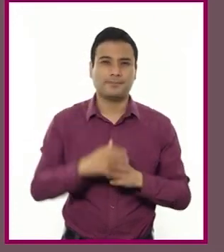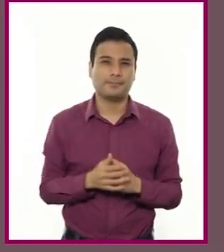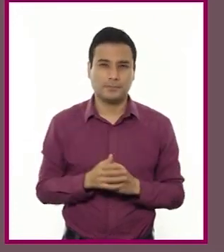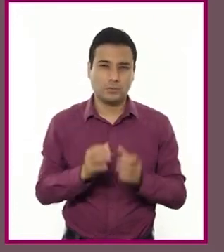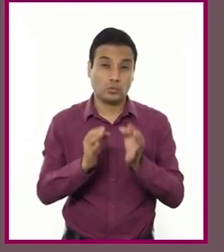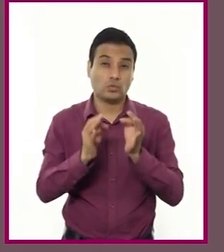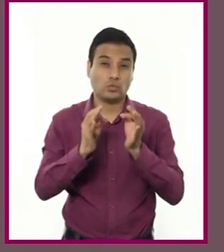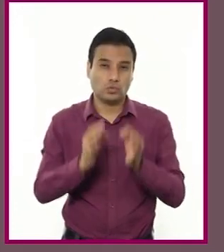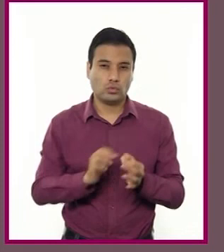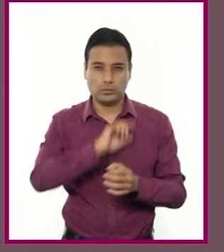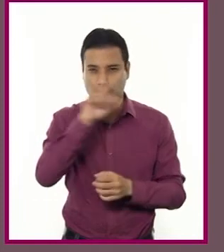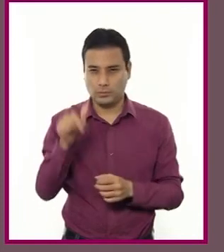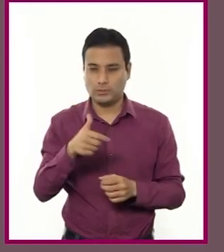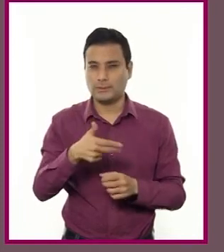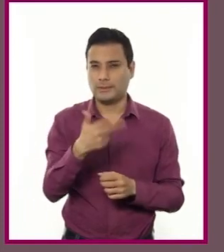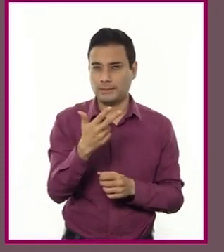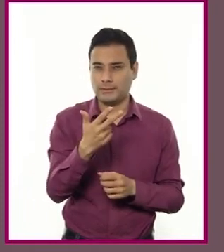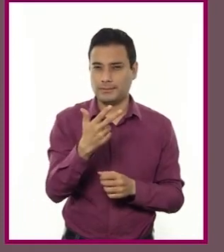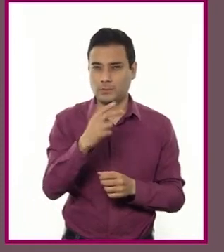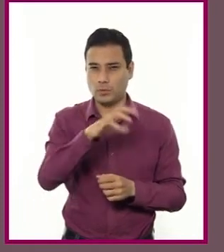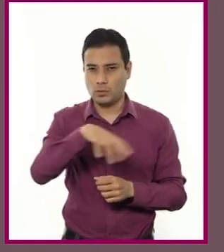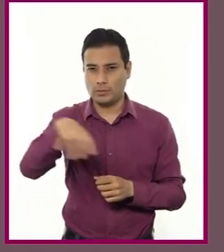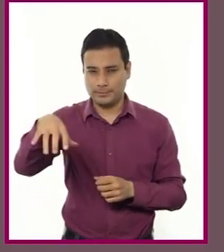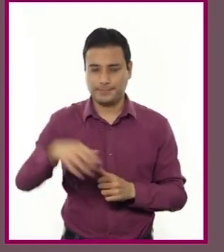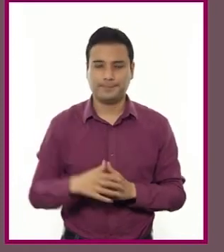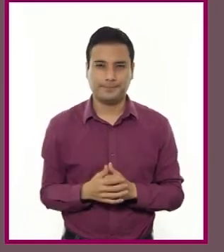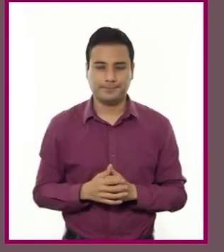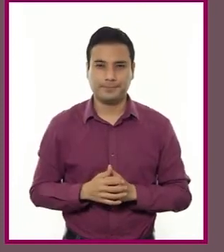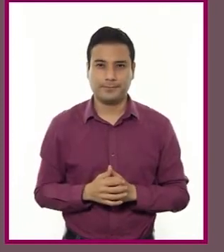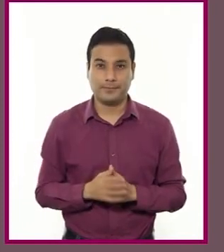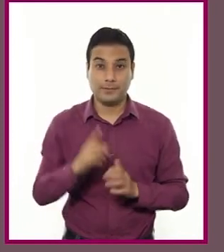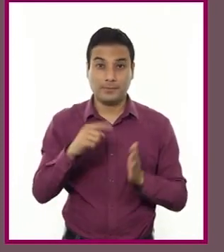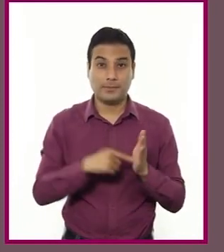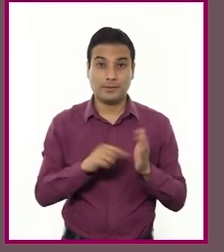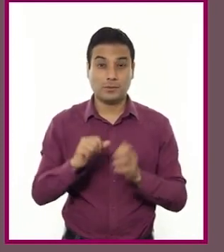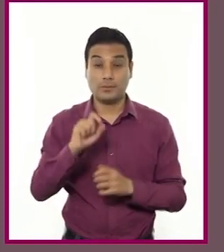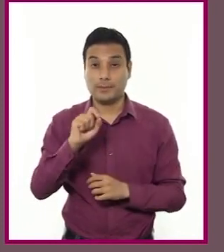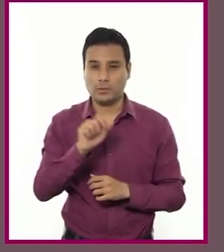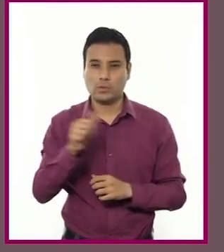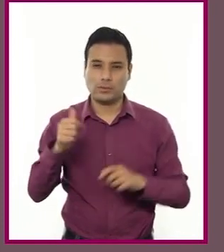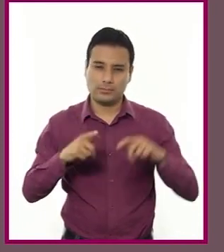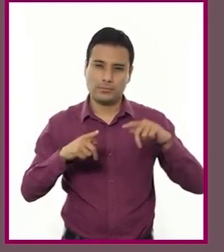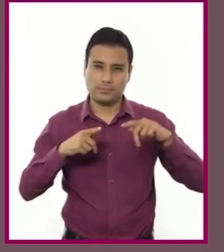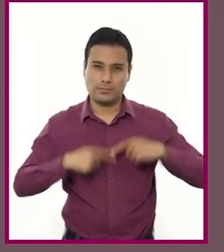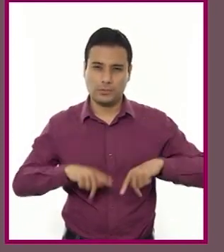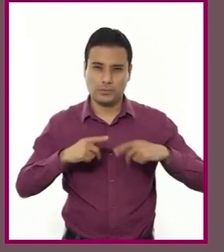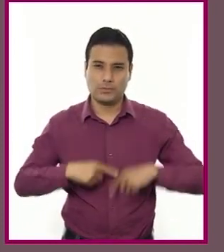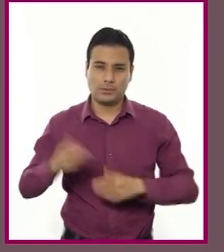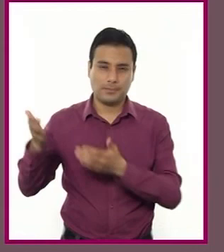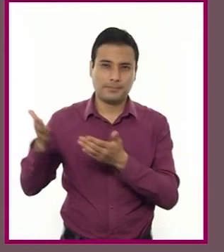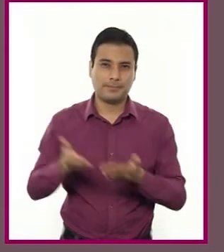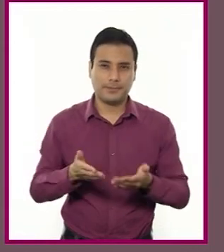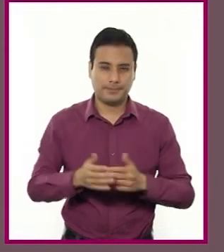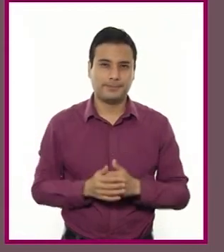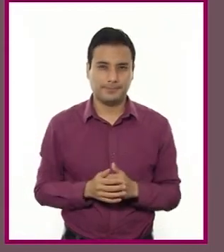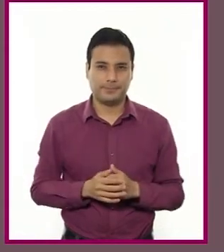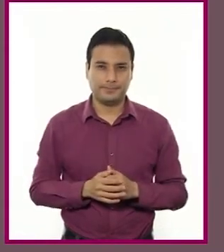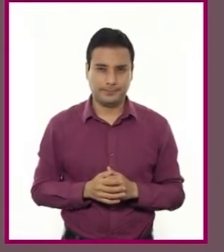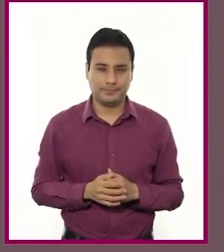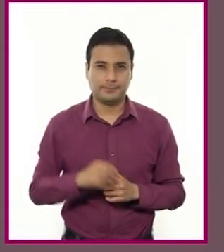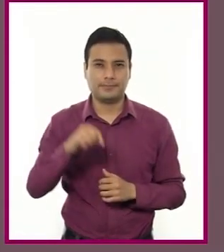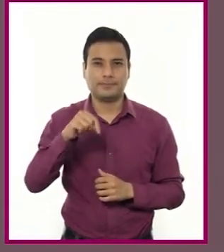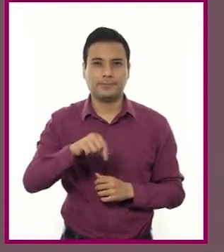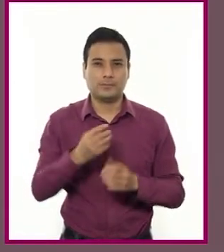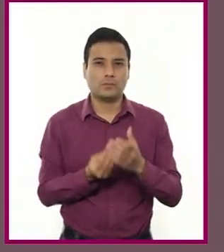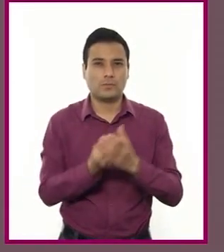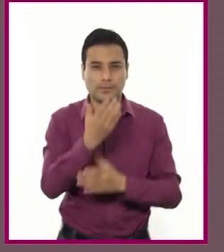serían las 13 colonias. En 1620 llegó otro grupo de migrantes de religión protestante a las costas de lo que sería